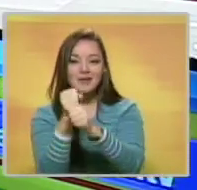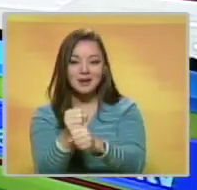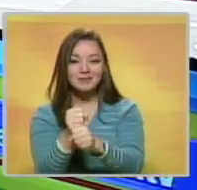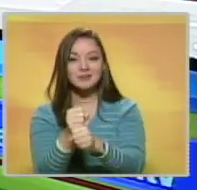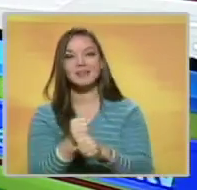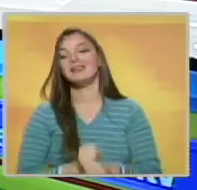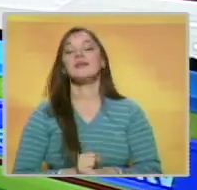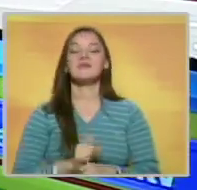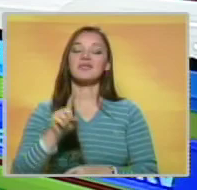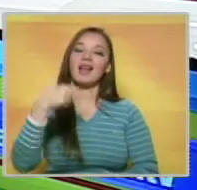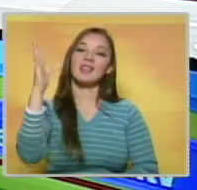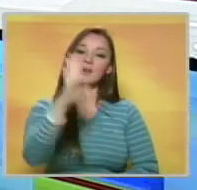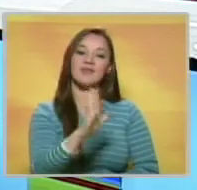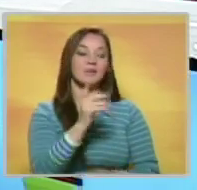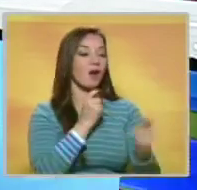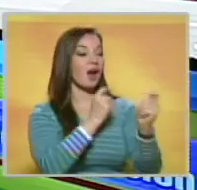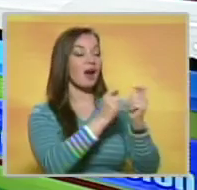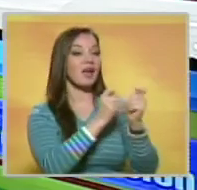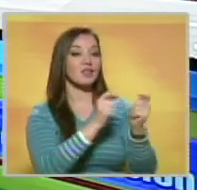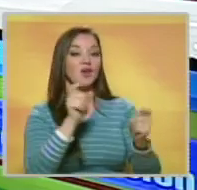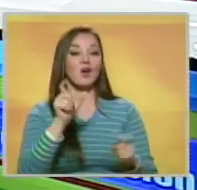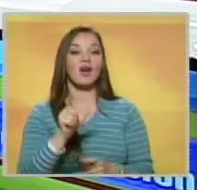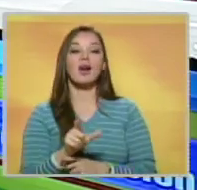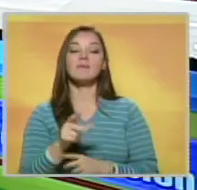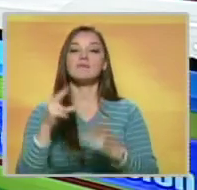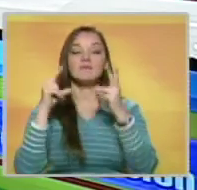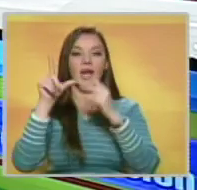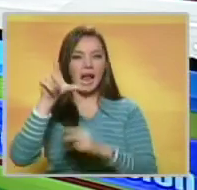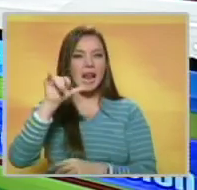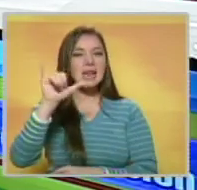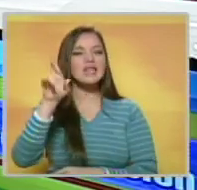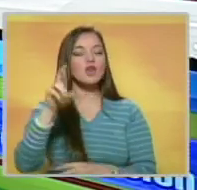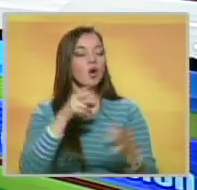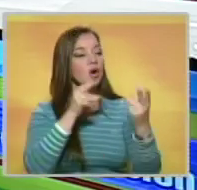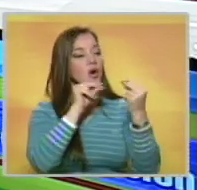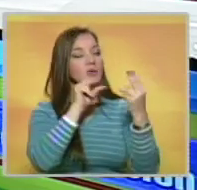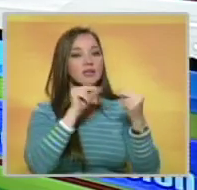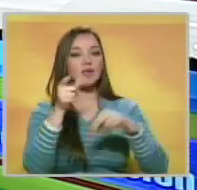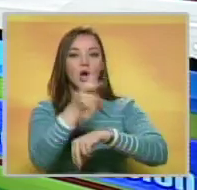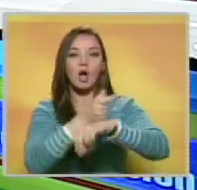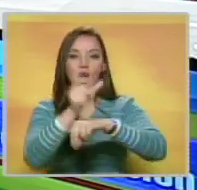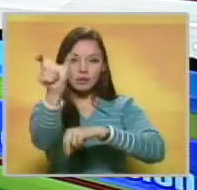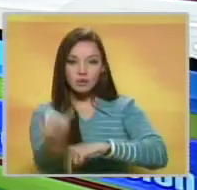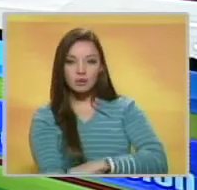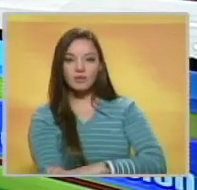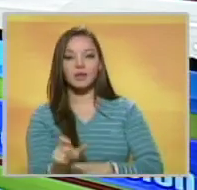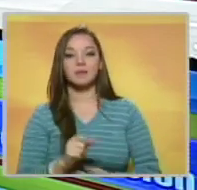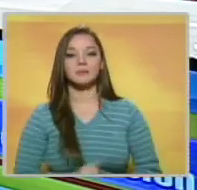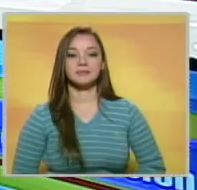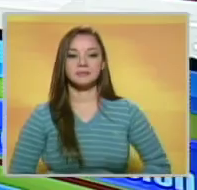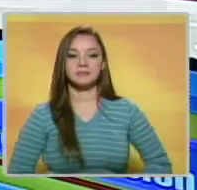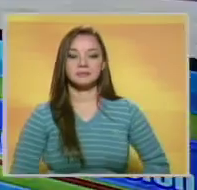regreso, en entrevista a Venevisión, Lirio Pérez estará conversando con el gobernador del estado Lara, Henry Falcón.